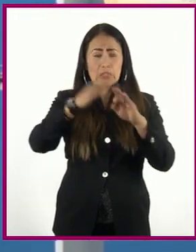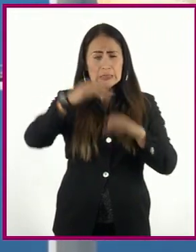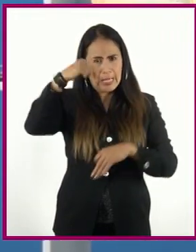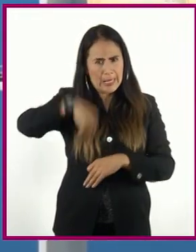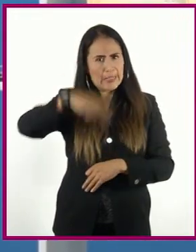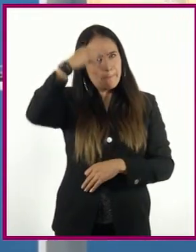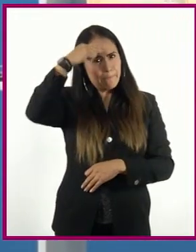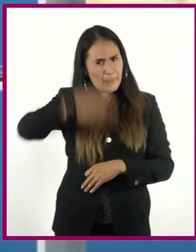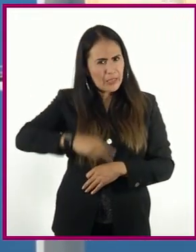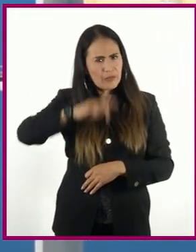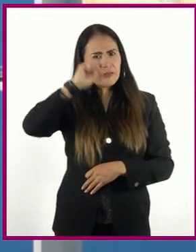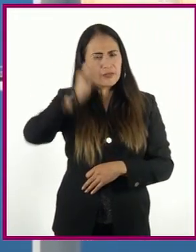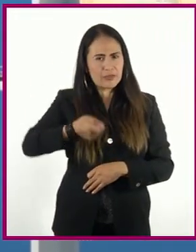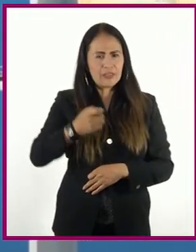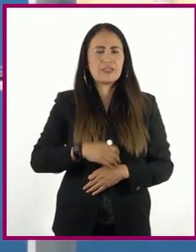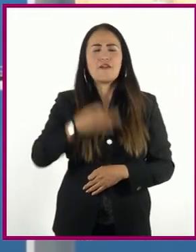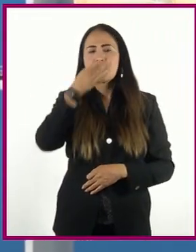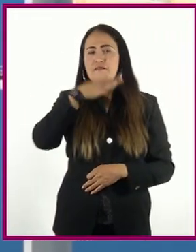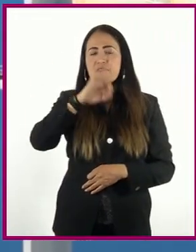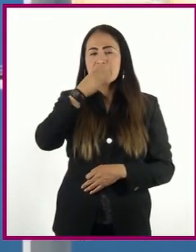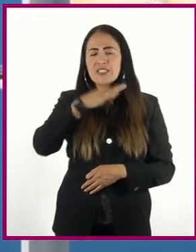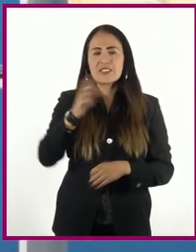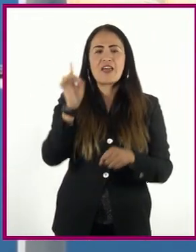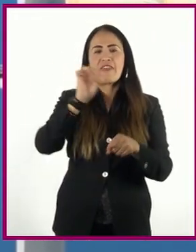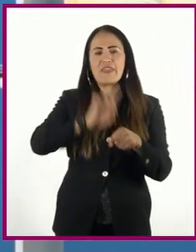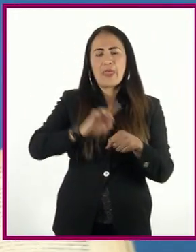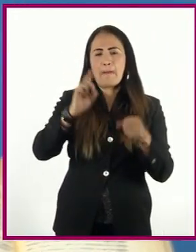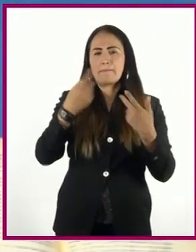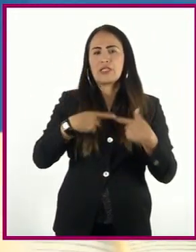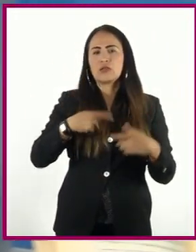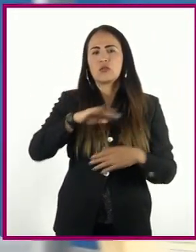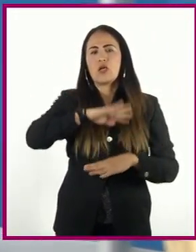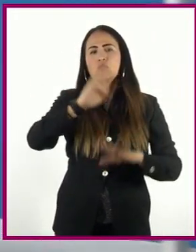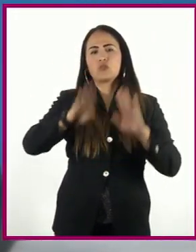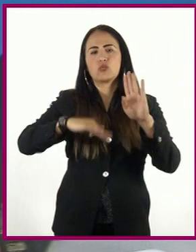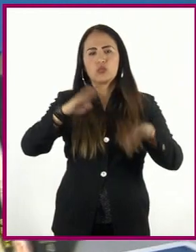país, la celebración del Día de Muertos.